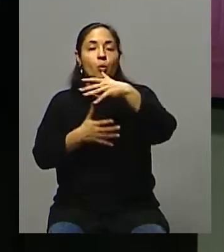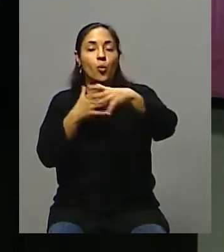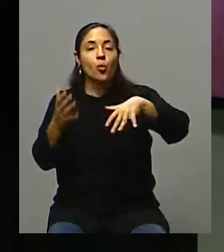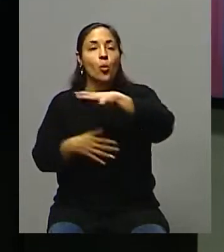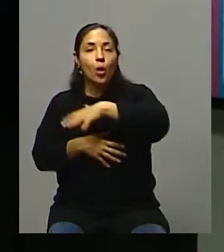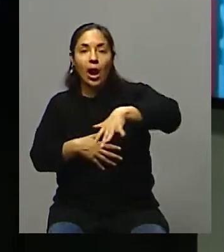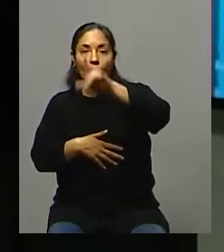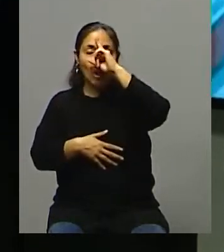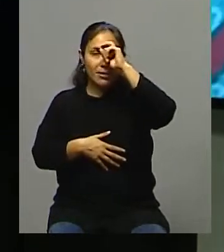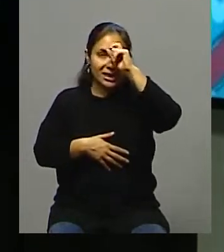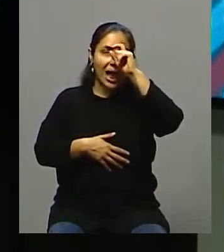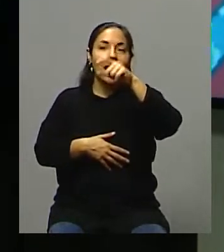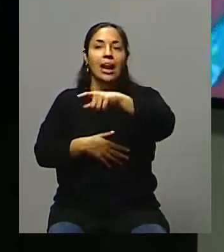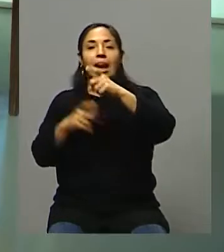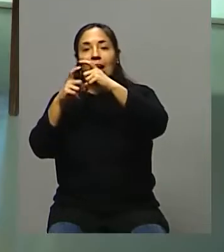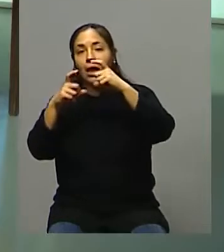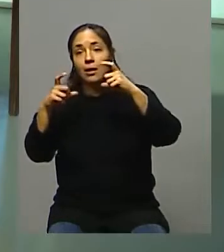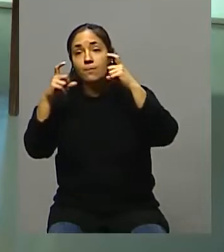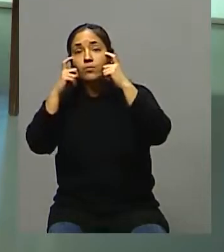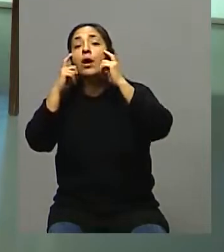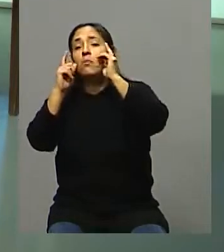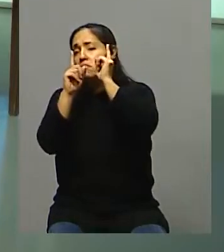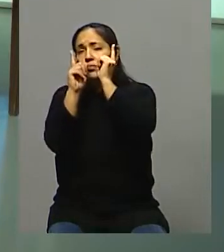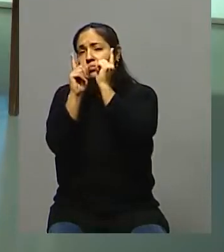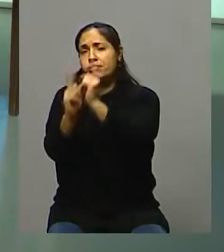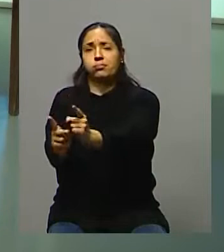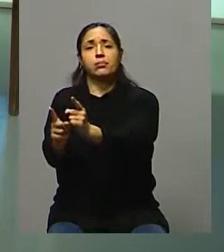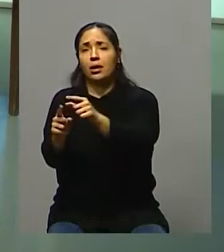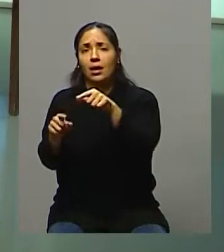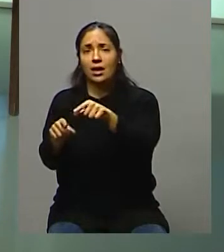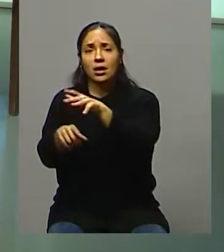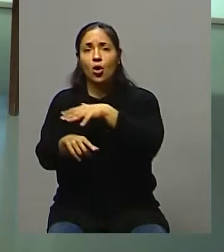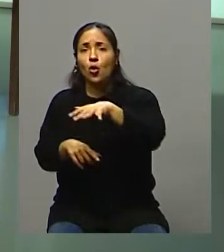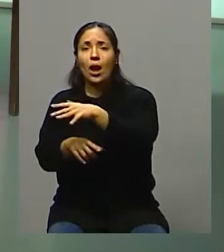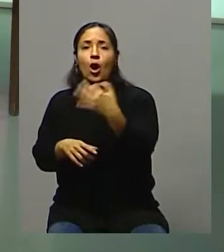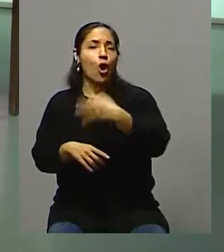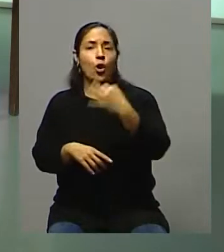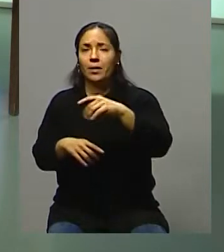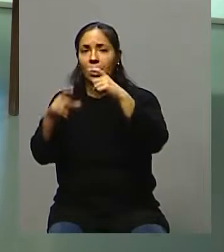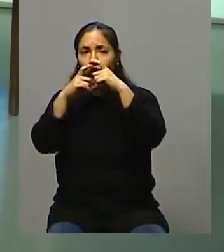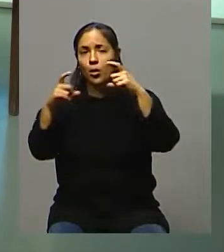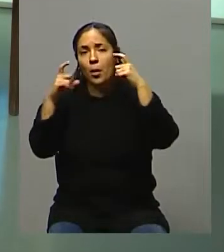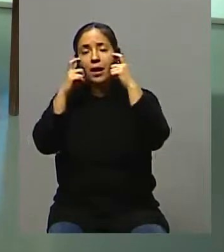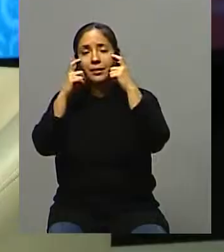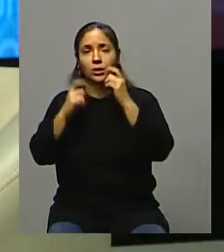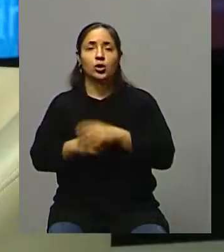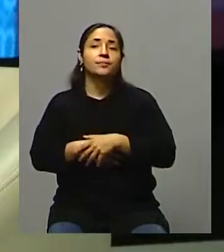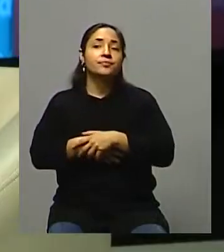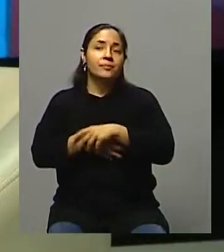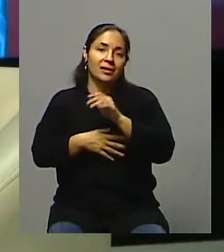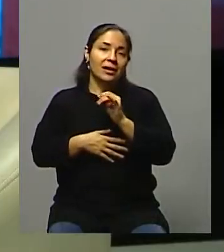un hospital, una clínica, implementar que sea por ahí, en ese lugar, que sea obligatorio el uso del barbijo? Sí, eso no